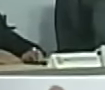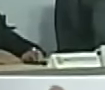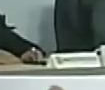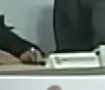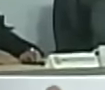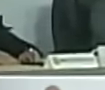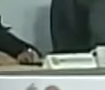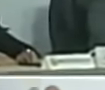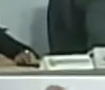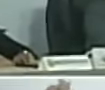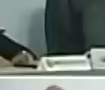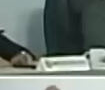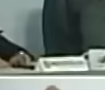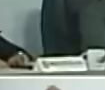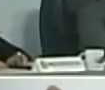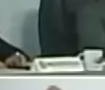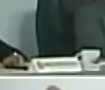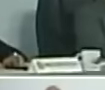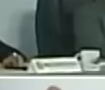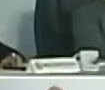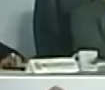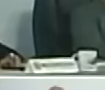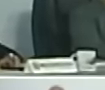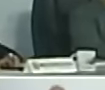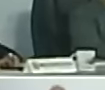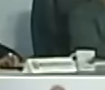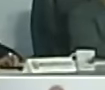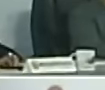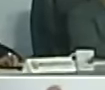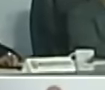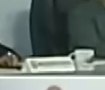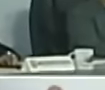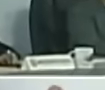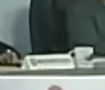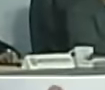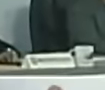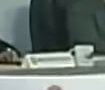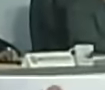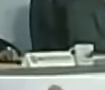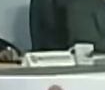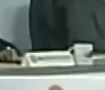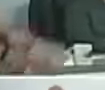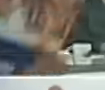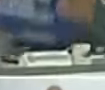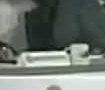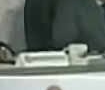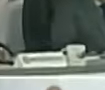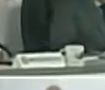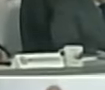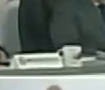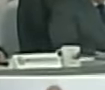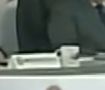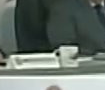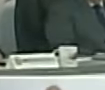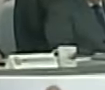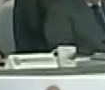Chávez! ¡Que viva el pueblo! ¡Que viva la victoria del 28 de julio! Y hago